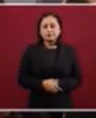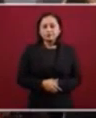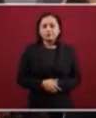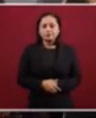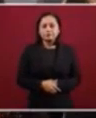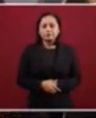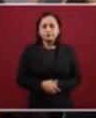El